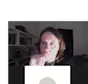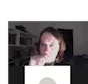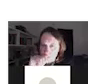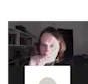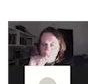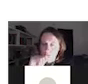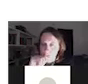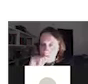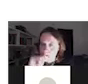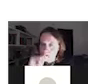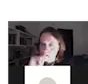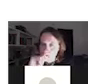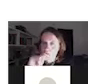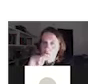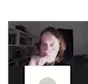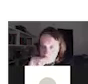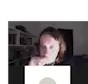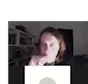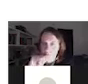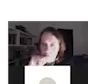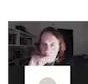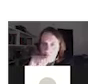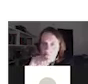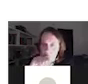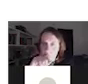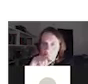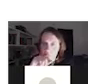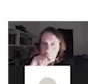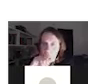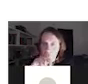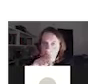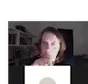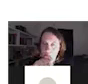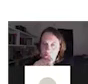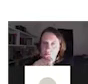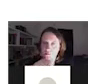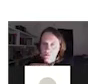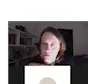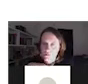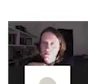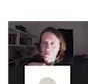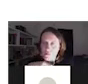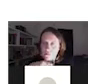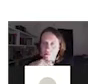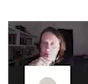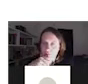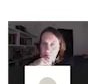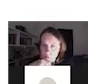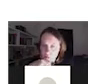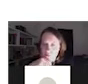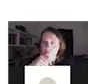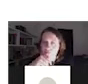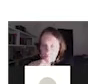que resuena la experiencia. Y quizás también aquí es como justamente importante pensar qué voces